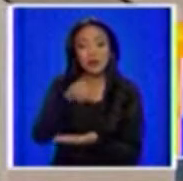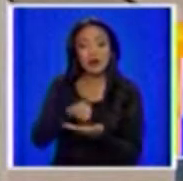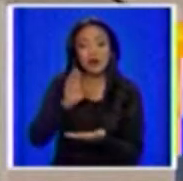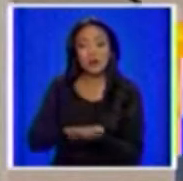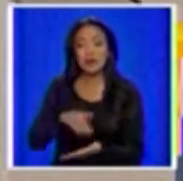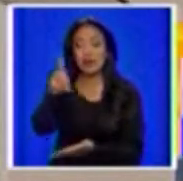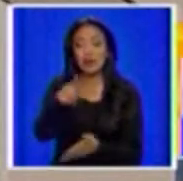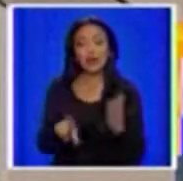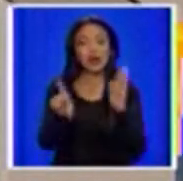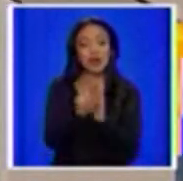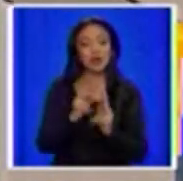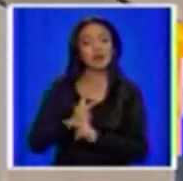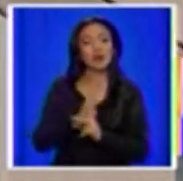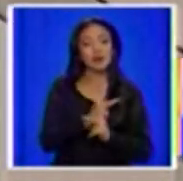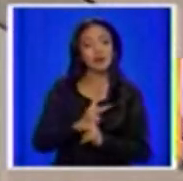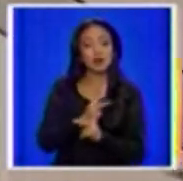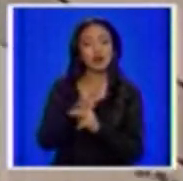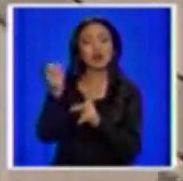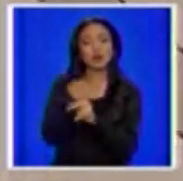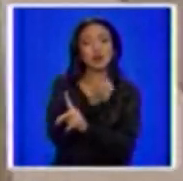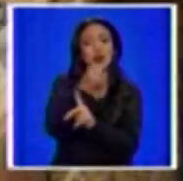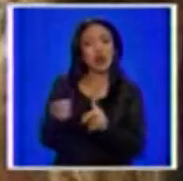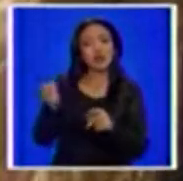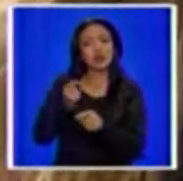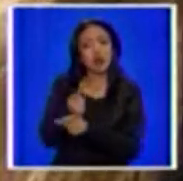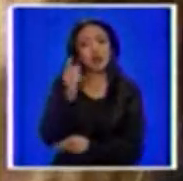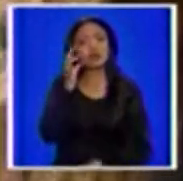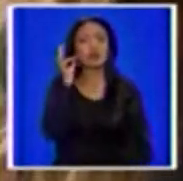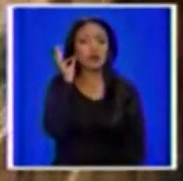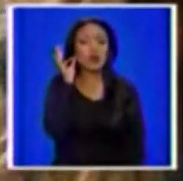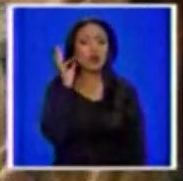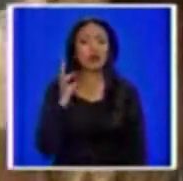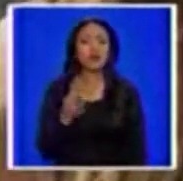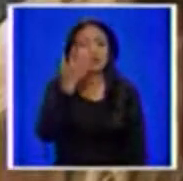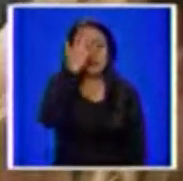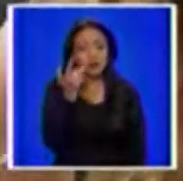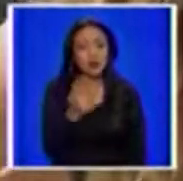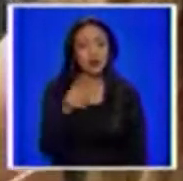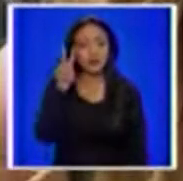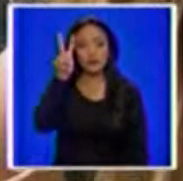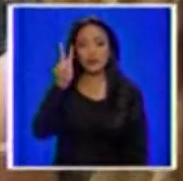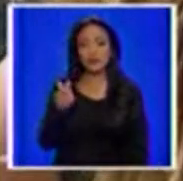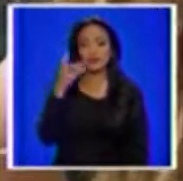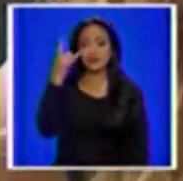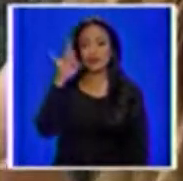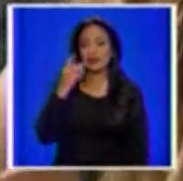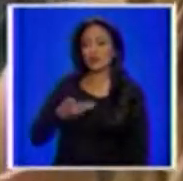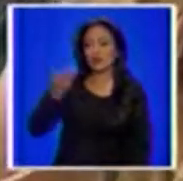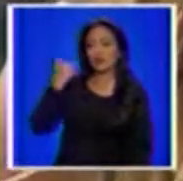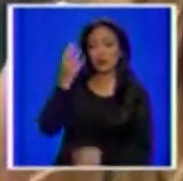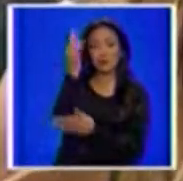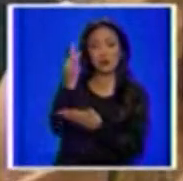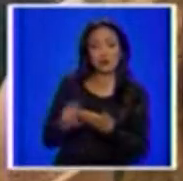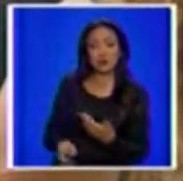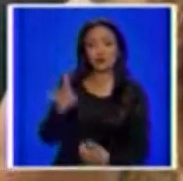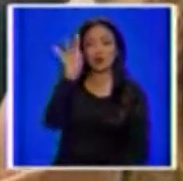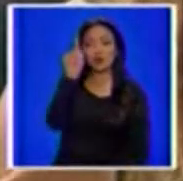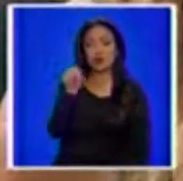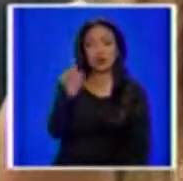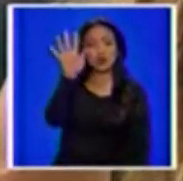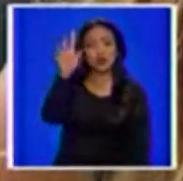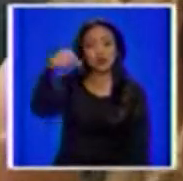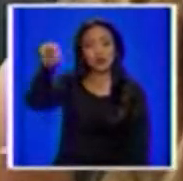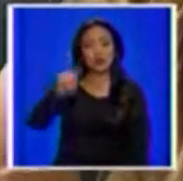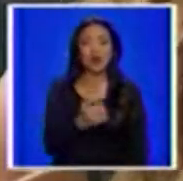la ley de prevención y erradicación de la violencia contra las mujeres. Porque pasamos en el 2018 de tener un presupuesto de 8.5 millones